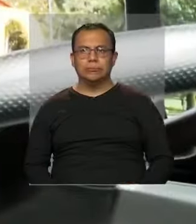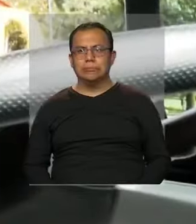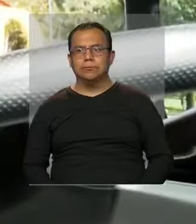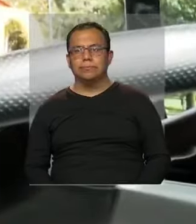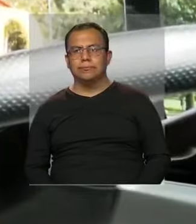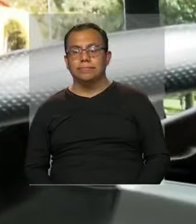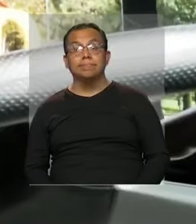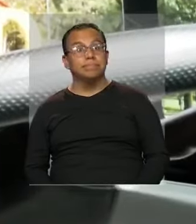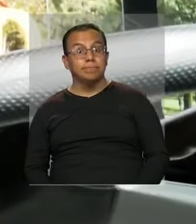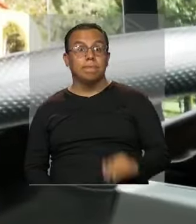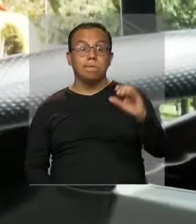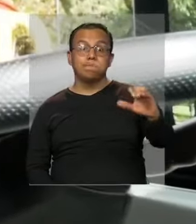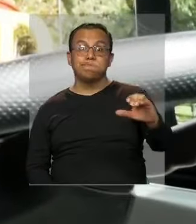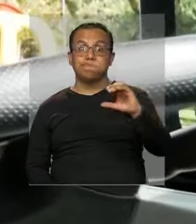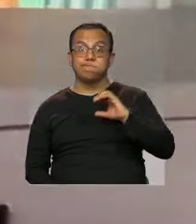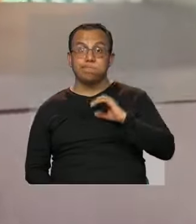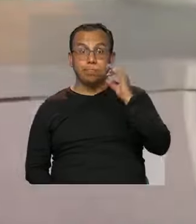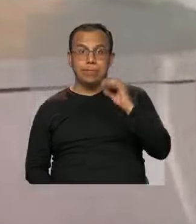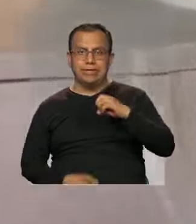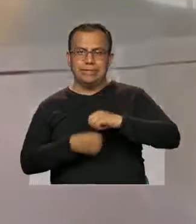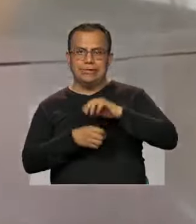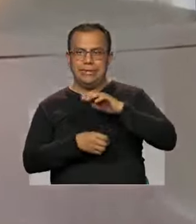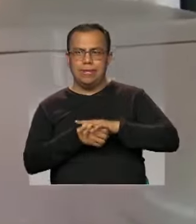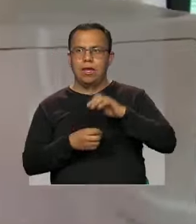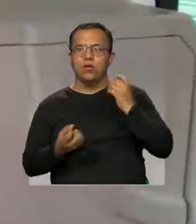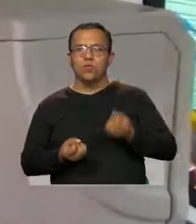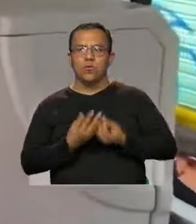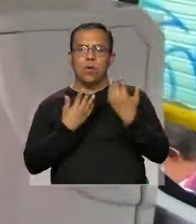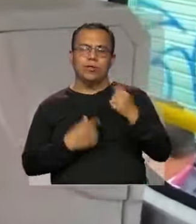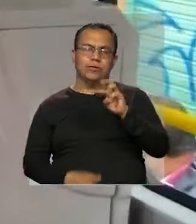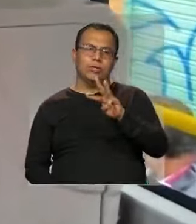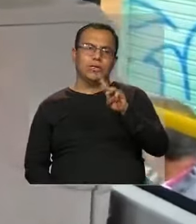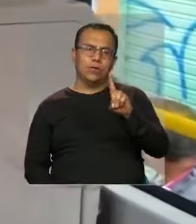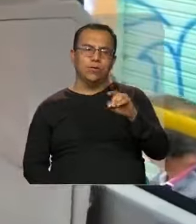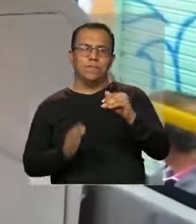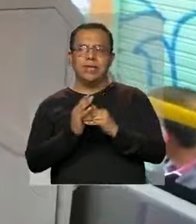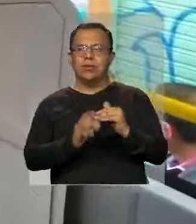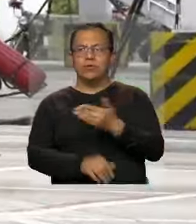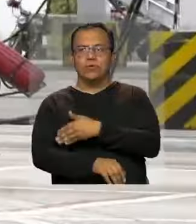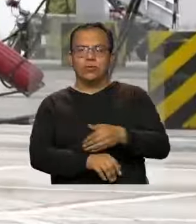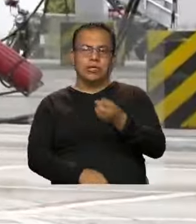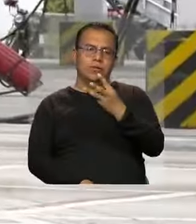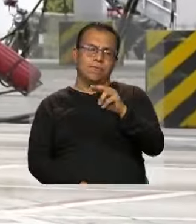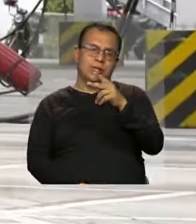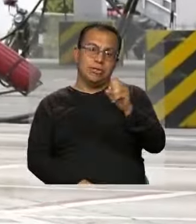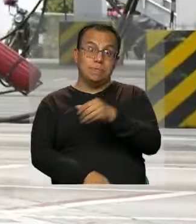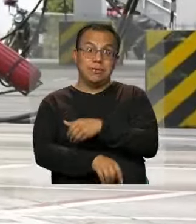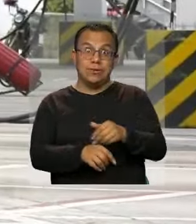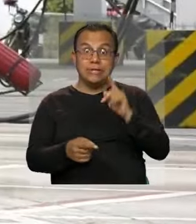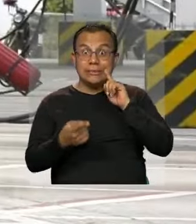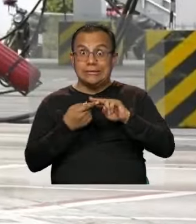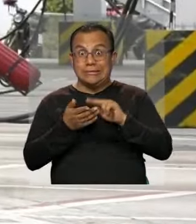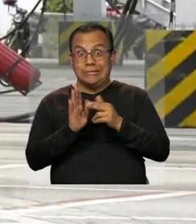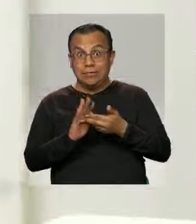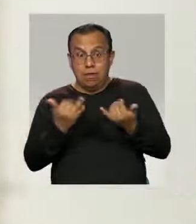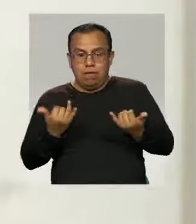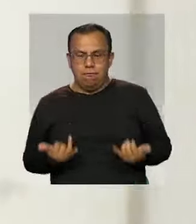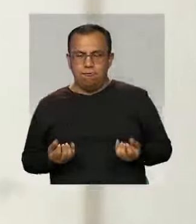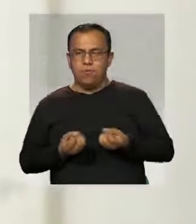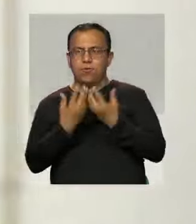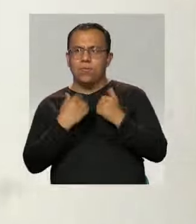Los ingresos brutos de la operadora distrital de transporte ascienden a los 31.820 millones, de los cuales